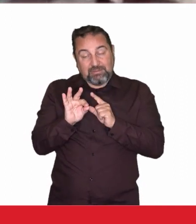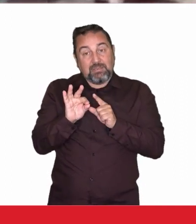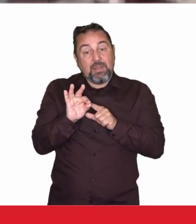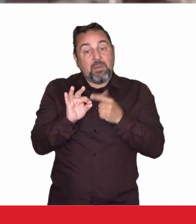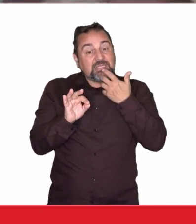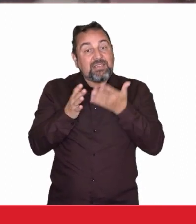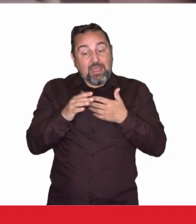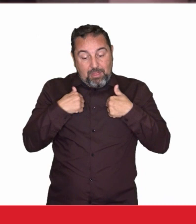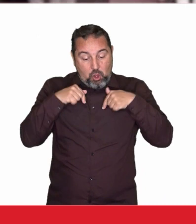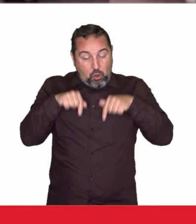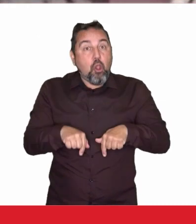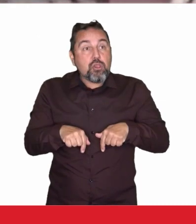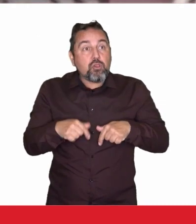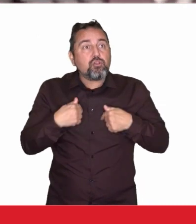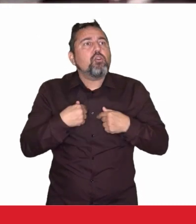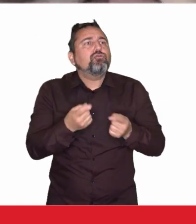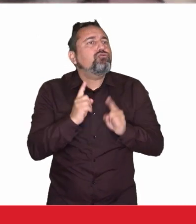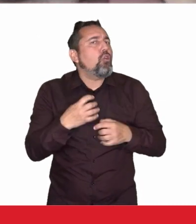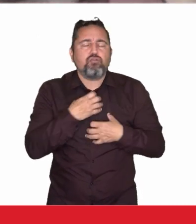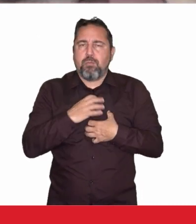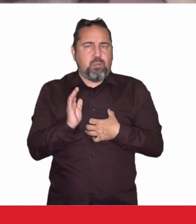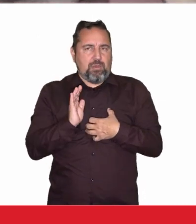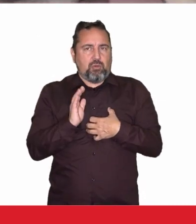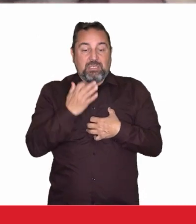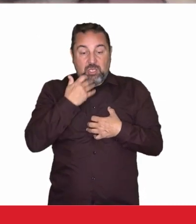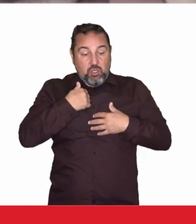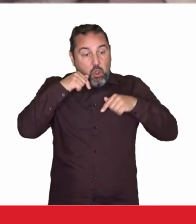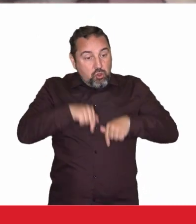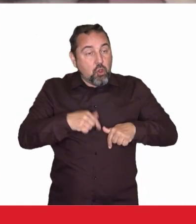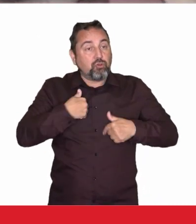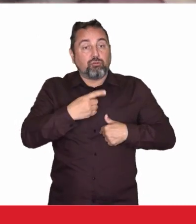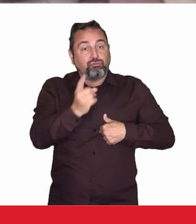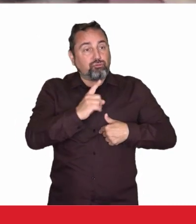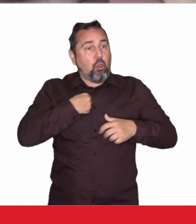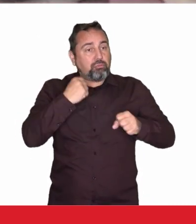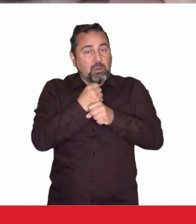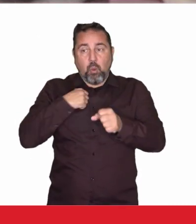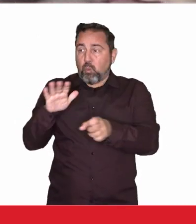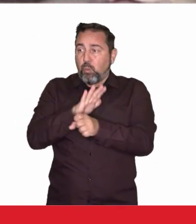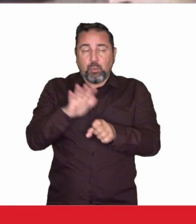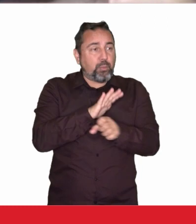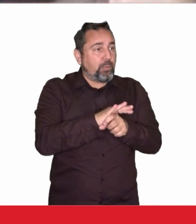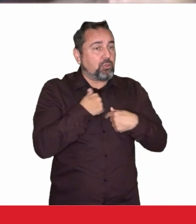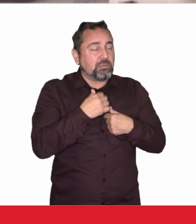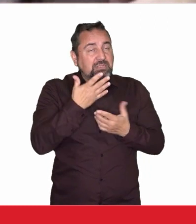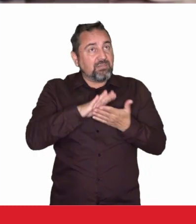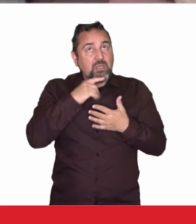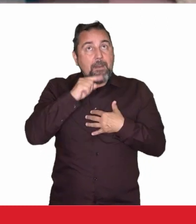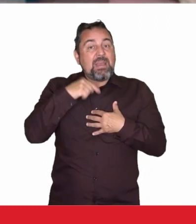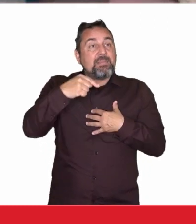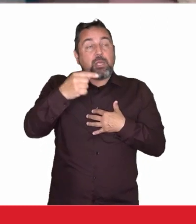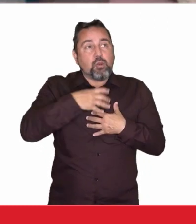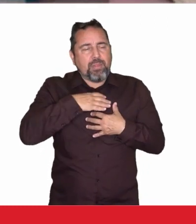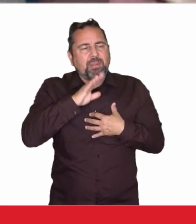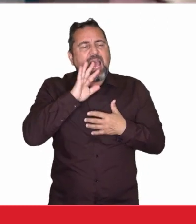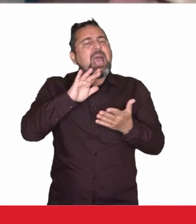más cuando lo que tengo hoy yo solo no puedo abarcar. Si lo que yo tengo hoy lo puedo abarcar solo,